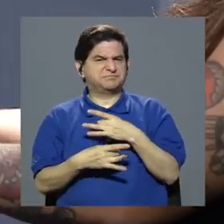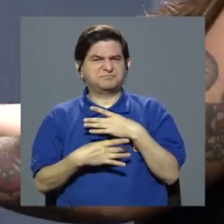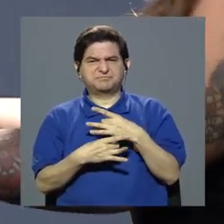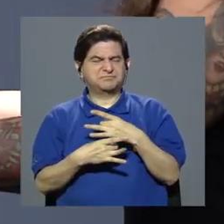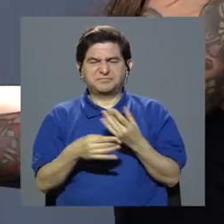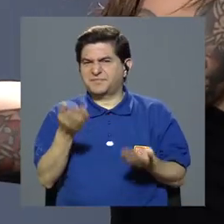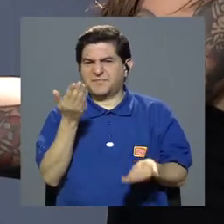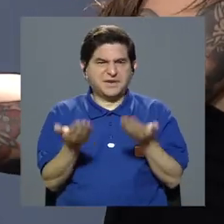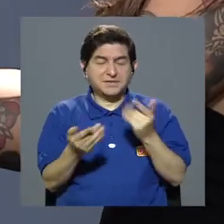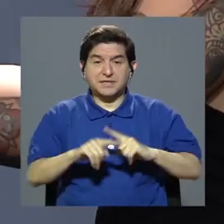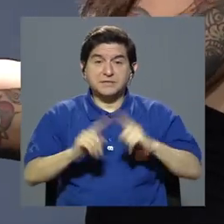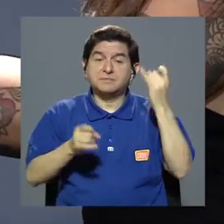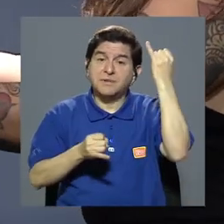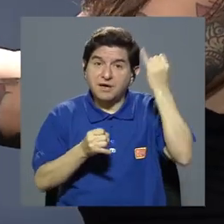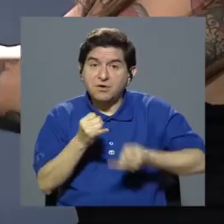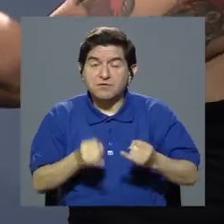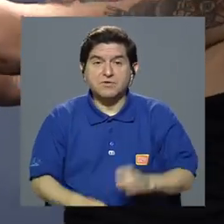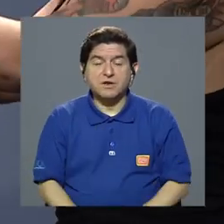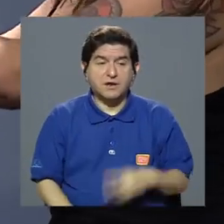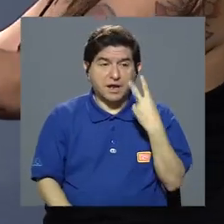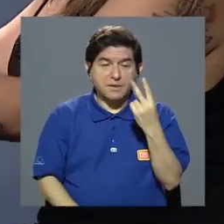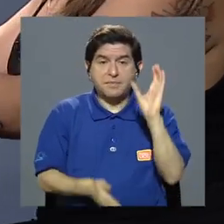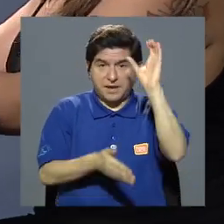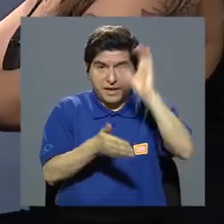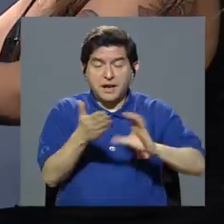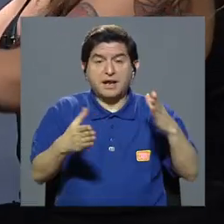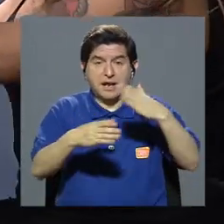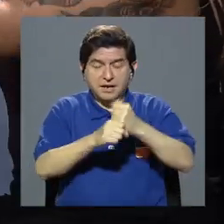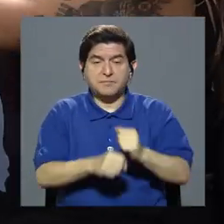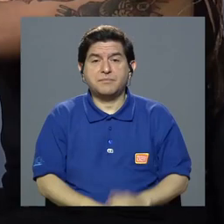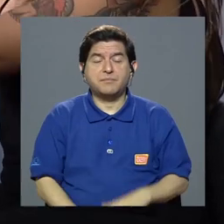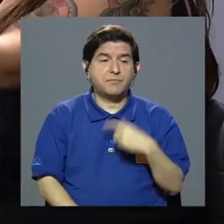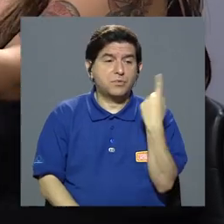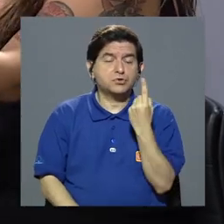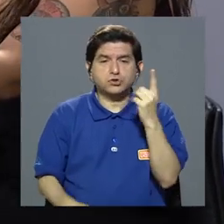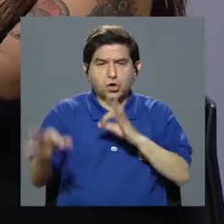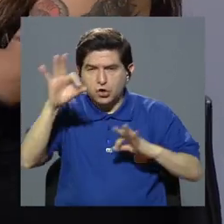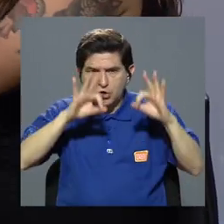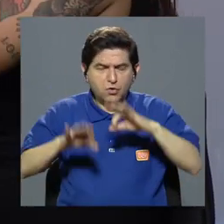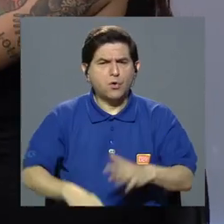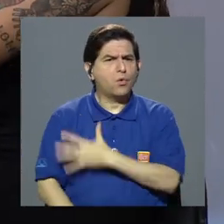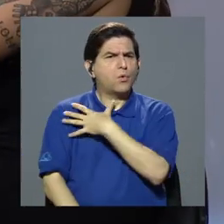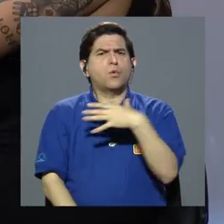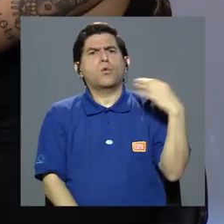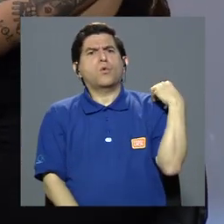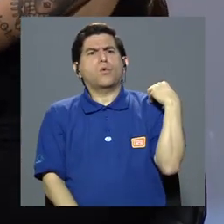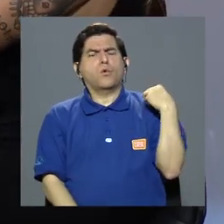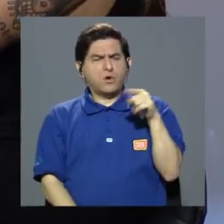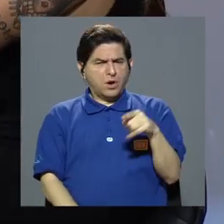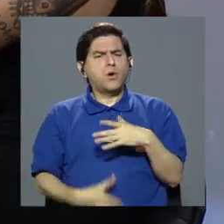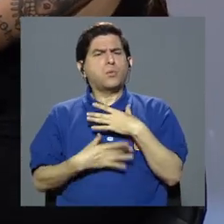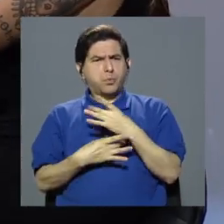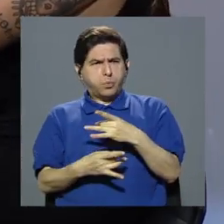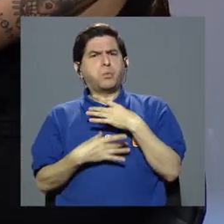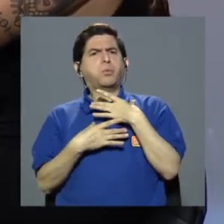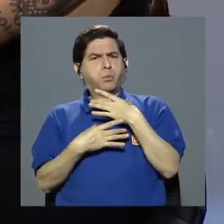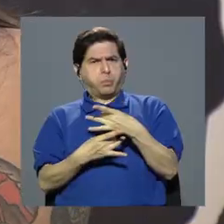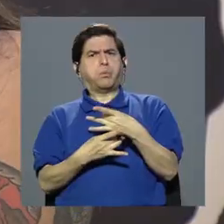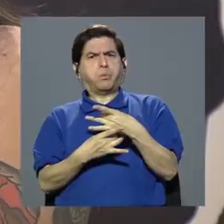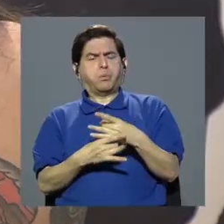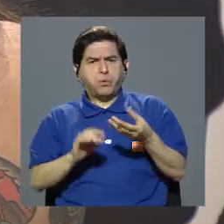no suena tan atractivo pero al final de cuentas cuando en el capítulo que hicimos acerca es solamente física les encantó y les llamó muchísimo la atención